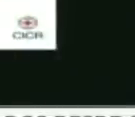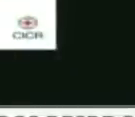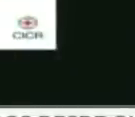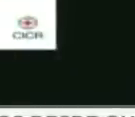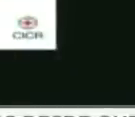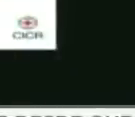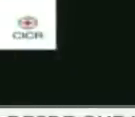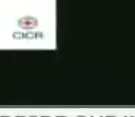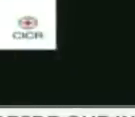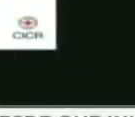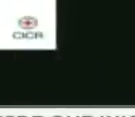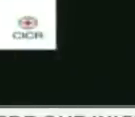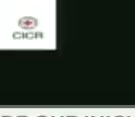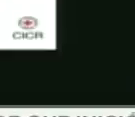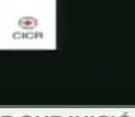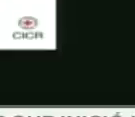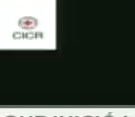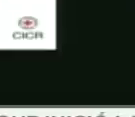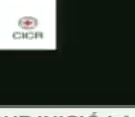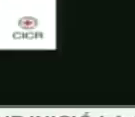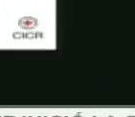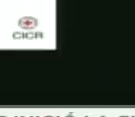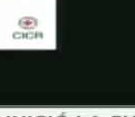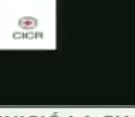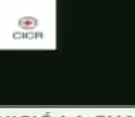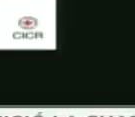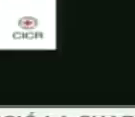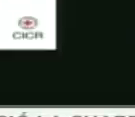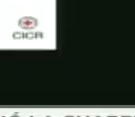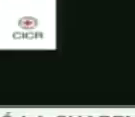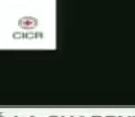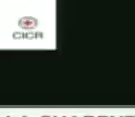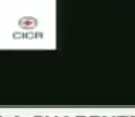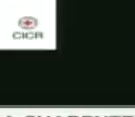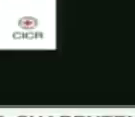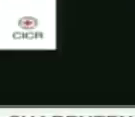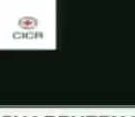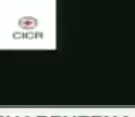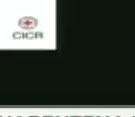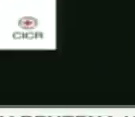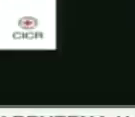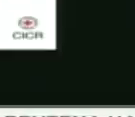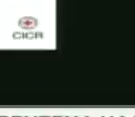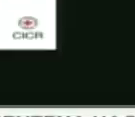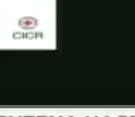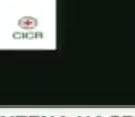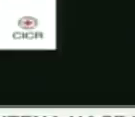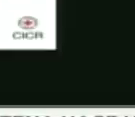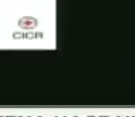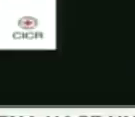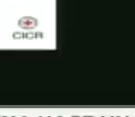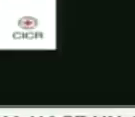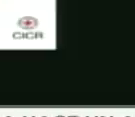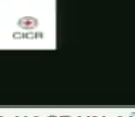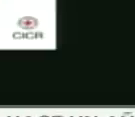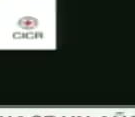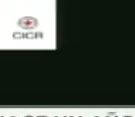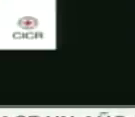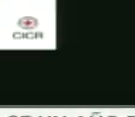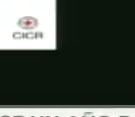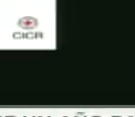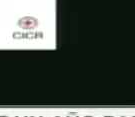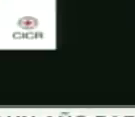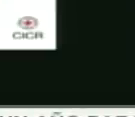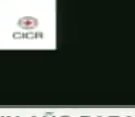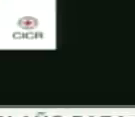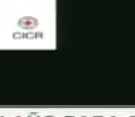este mismo. El año pasado, 2020, 389 víctimas de artefactos explosivos en Colombia.